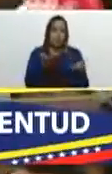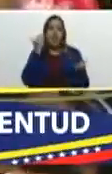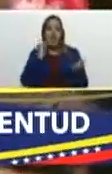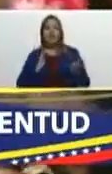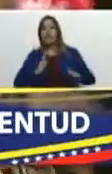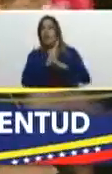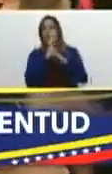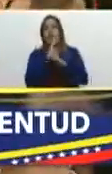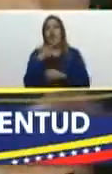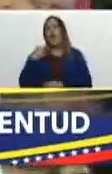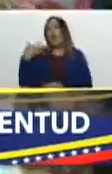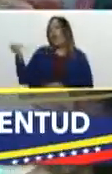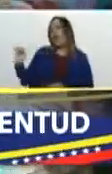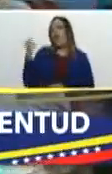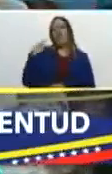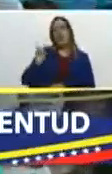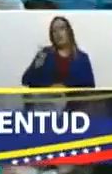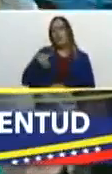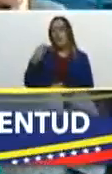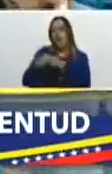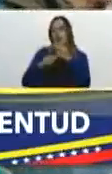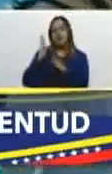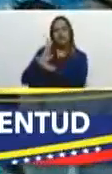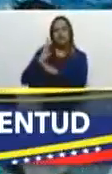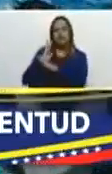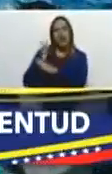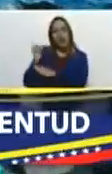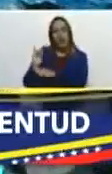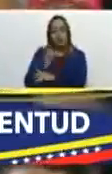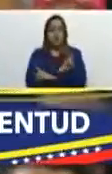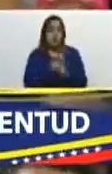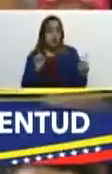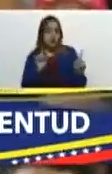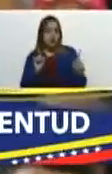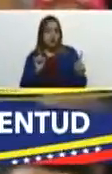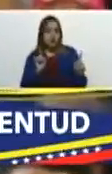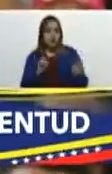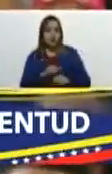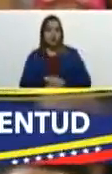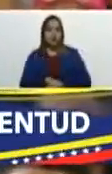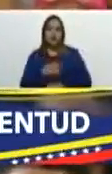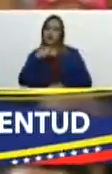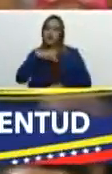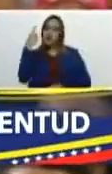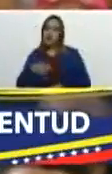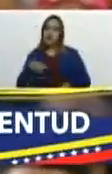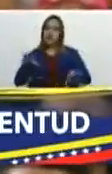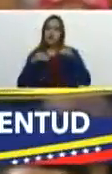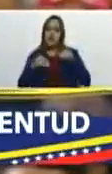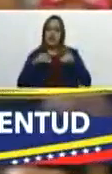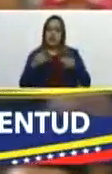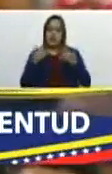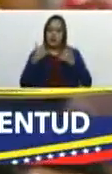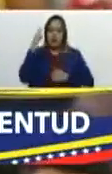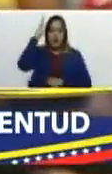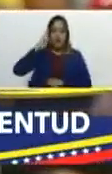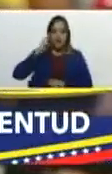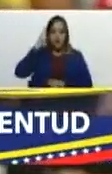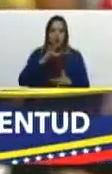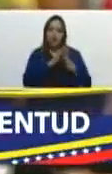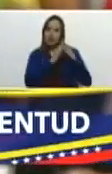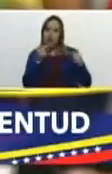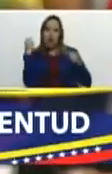medidas coercitivas unilaterales, sino que además debemos de asumir y hacer una autorreflexión de todas